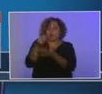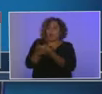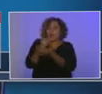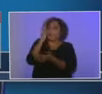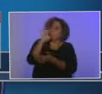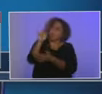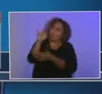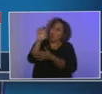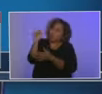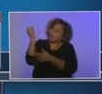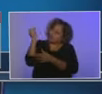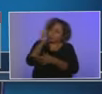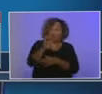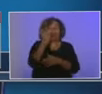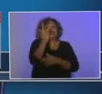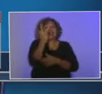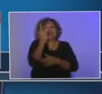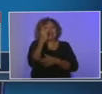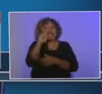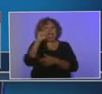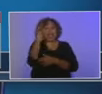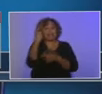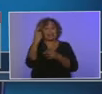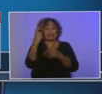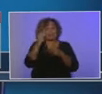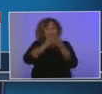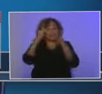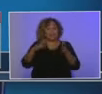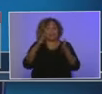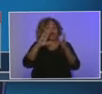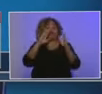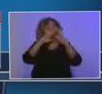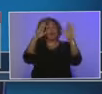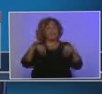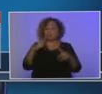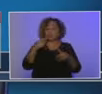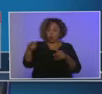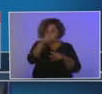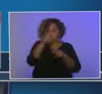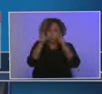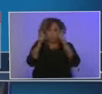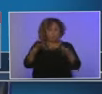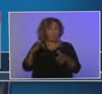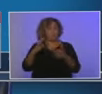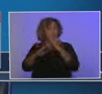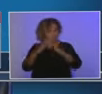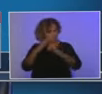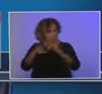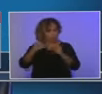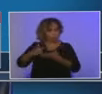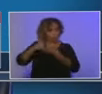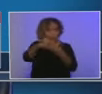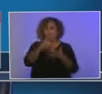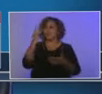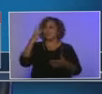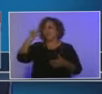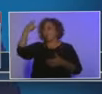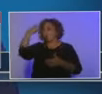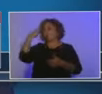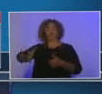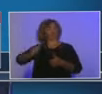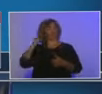Y 3 exsecretarios de la vivienda han indicado aquí que esto se debe manejar a través de los municipios. Y hemos visto a través de los años resistencia del gobierno